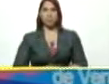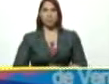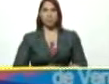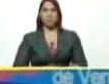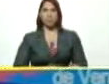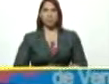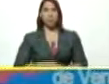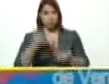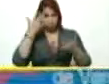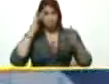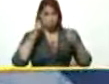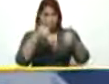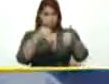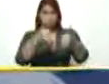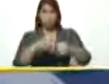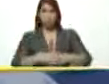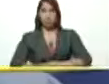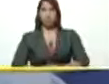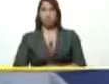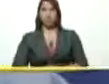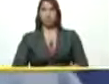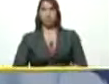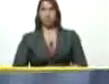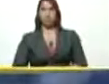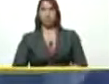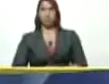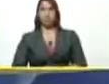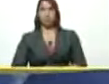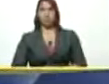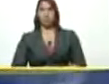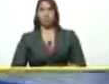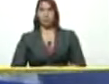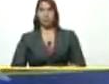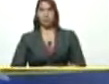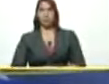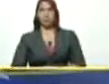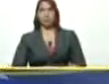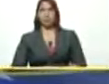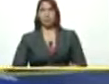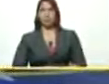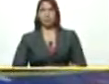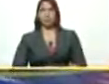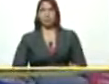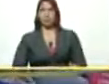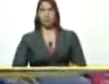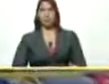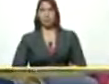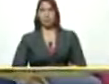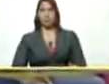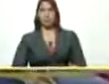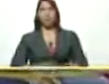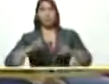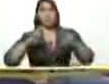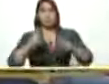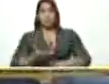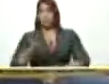¿Te parece bien? Son temas vitales.